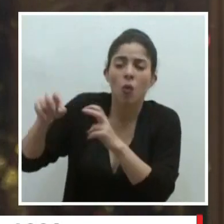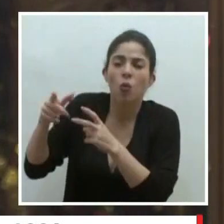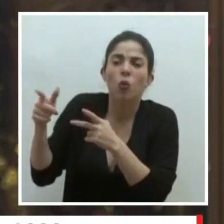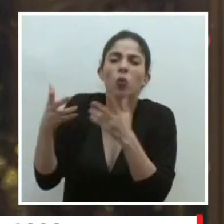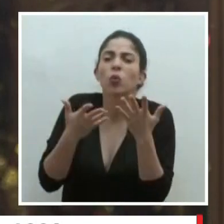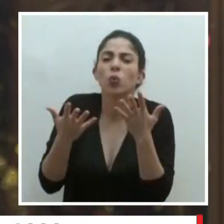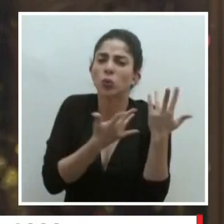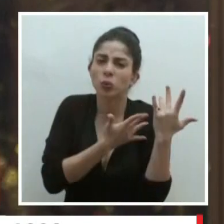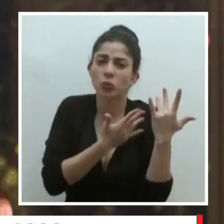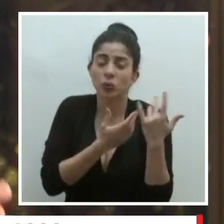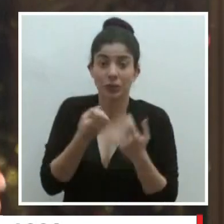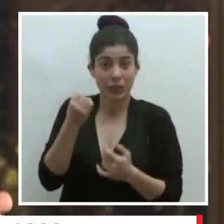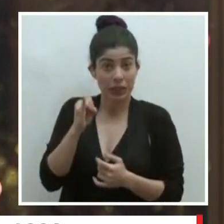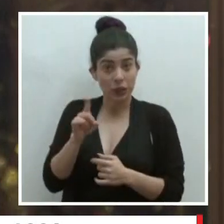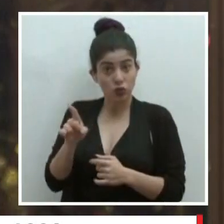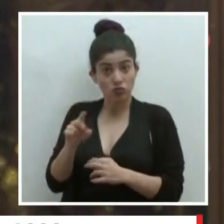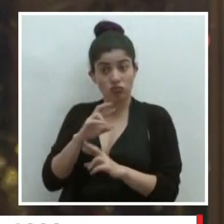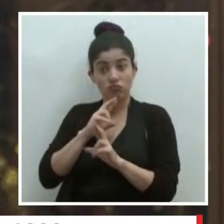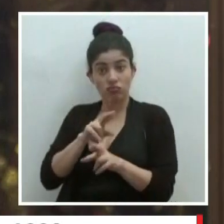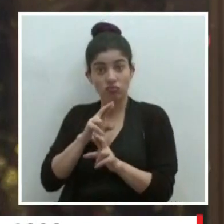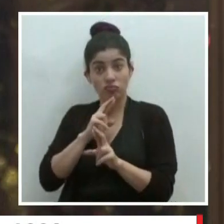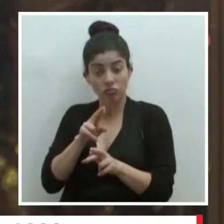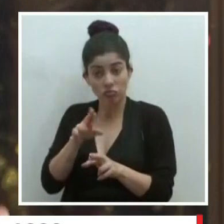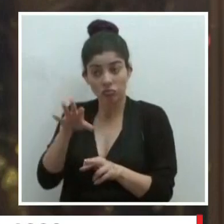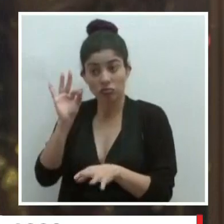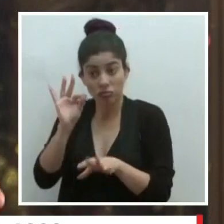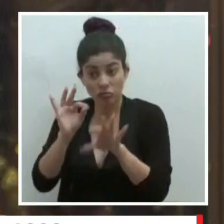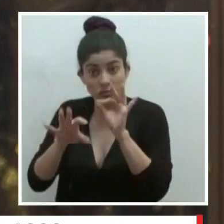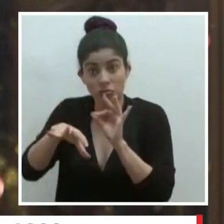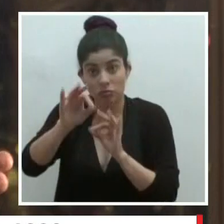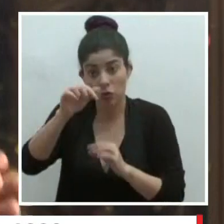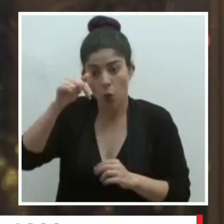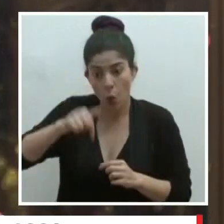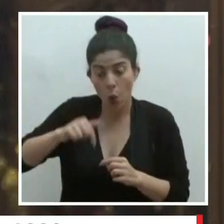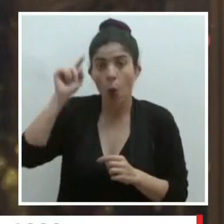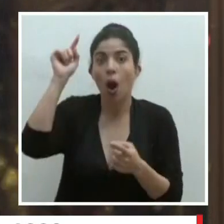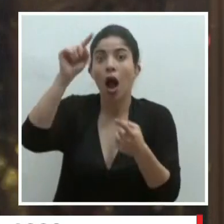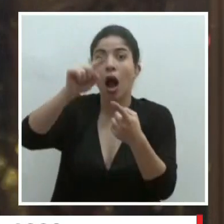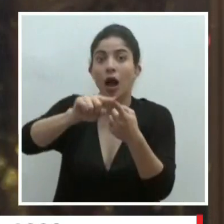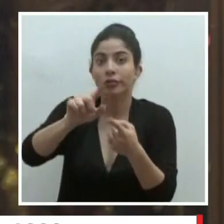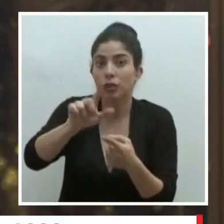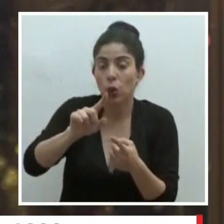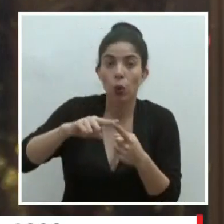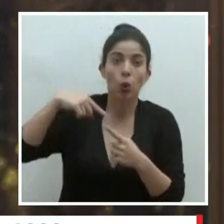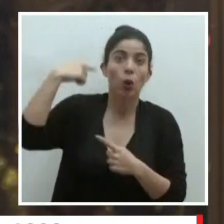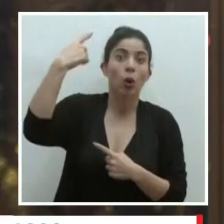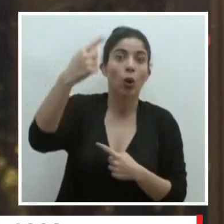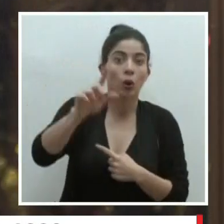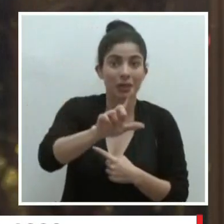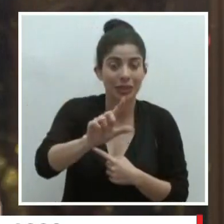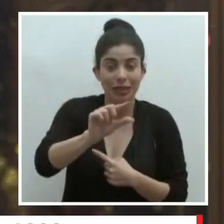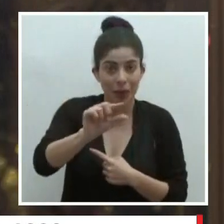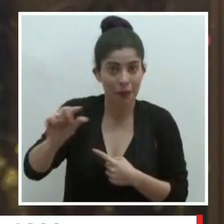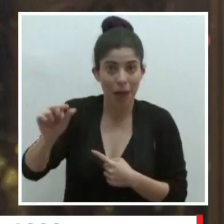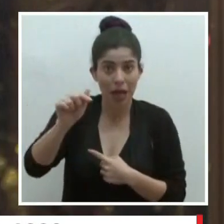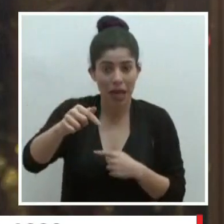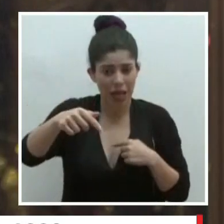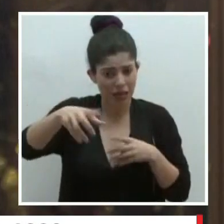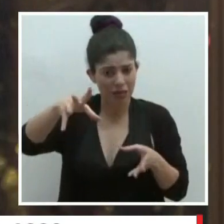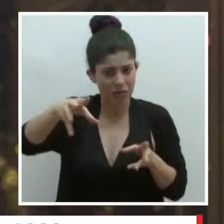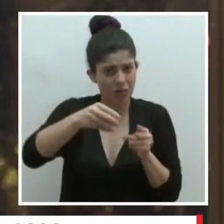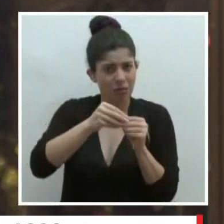Y si los resultados que posiblemente se vayan conociendo ya entre hoy, el próximo lunes, la próxima semana, si esos son los resultados concretos